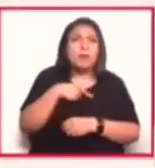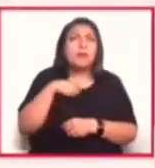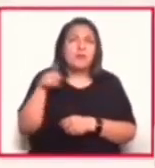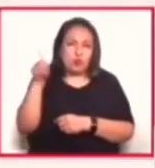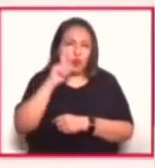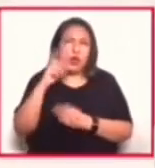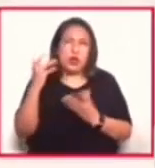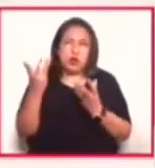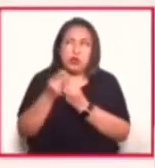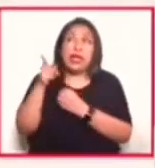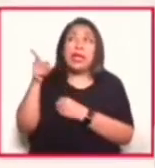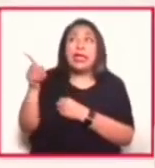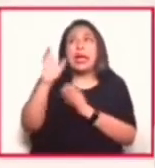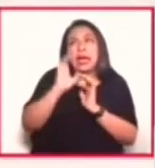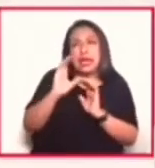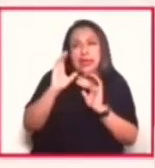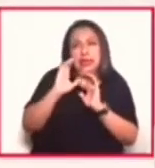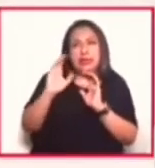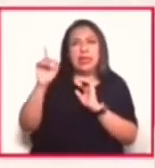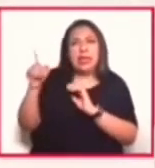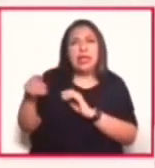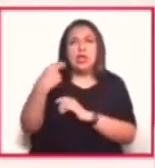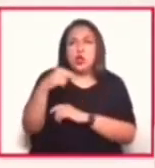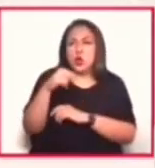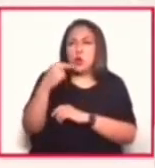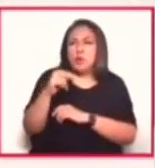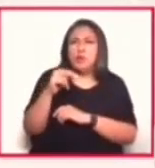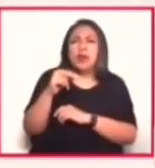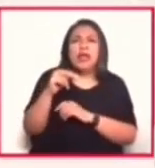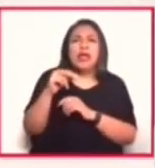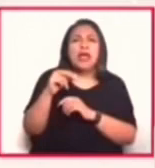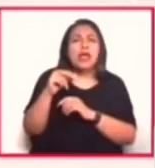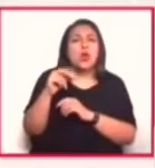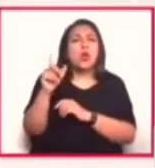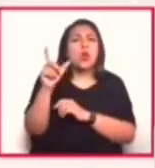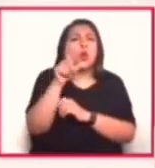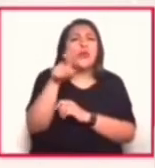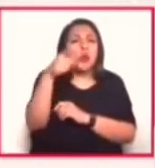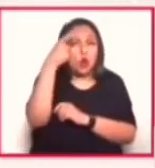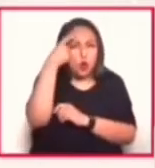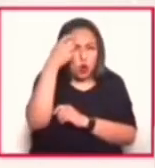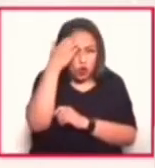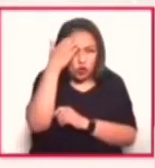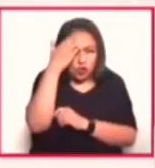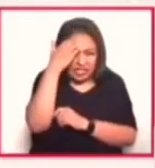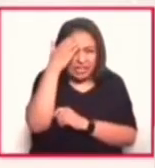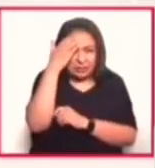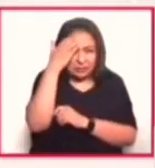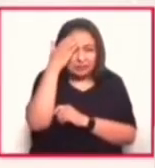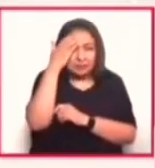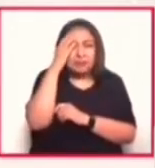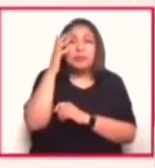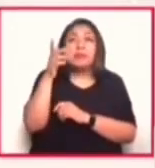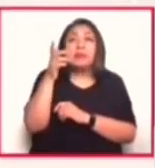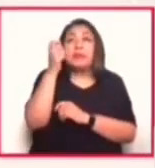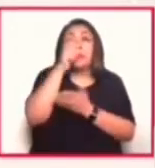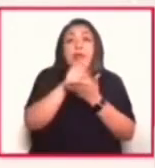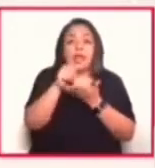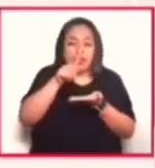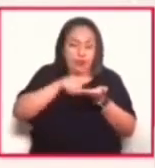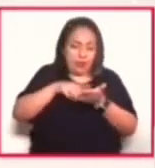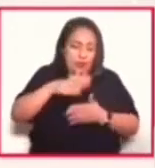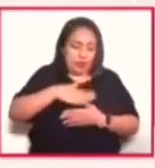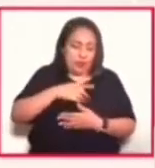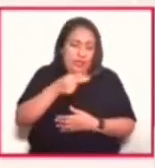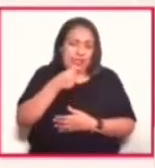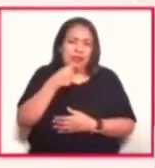bueno, ella va a cantar una canción que se llama Cuando Te Conocí, que se le escribe a su niña interior, que es